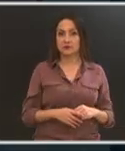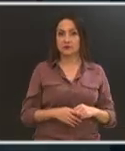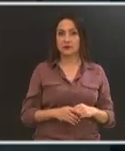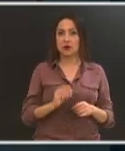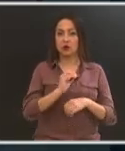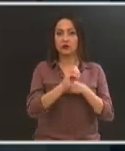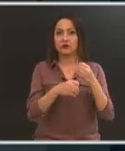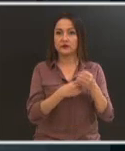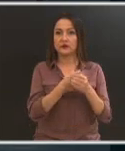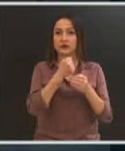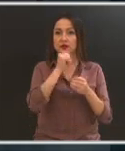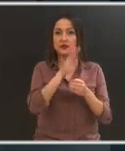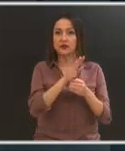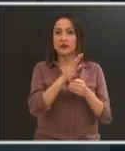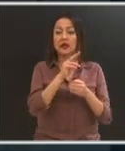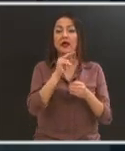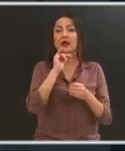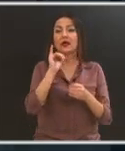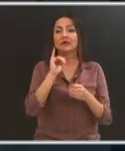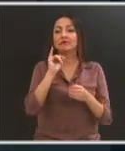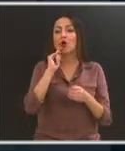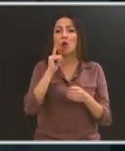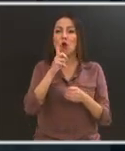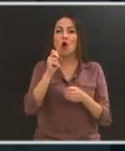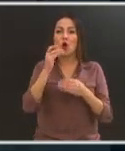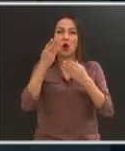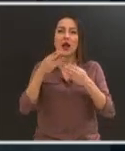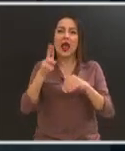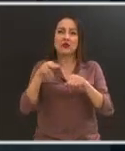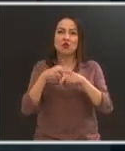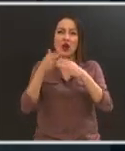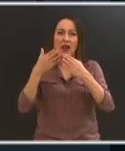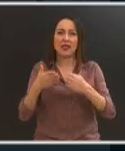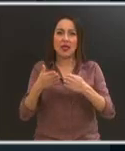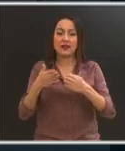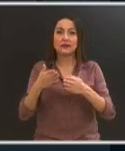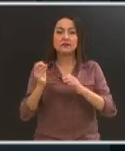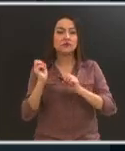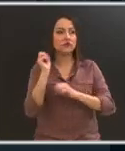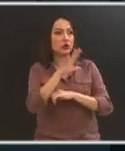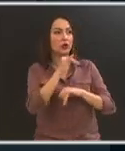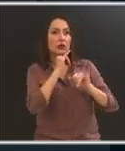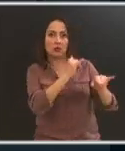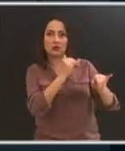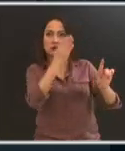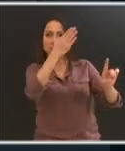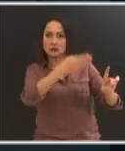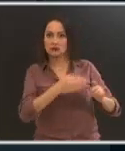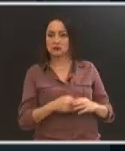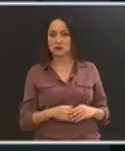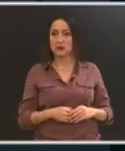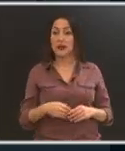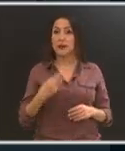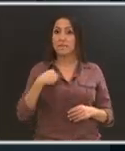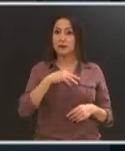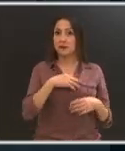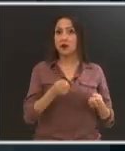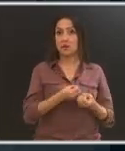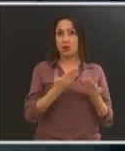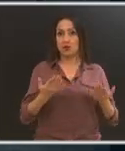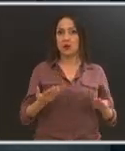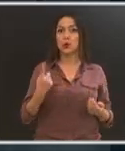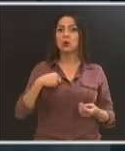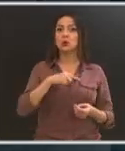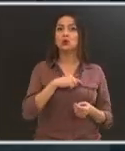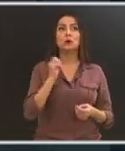Oficina de Opciones y Naturalizaciones mandó la denuncia directamente al Ministerio Público.